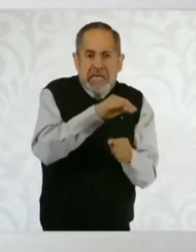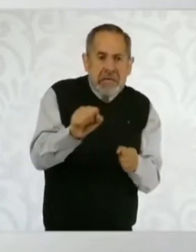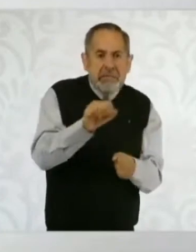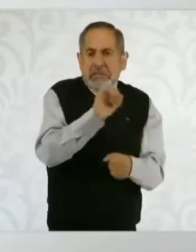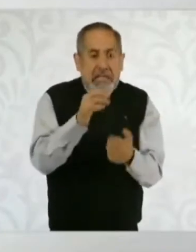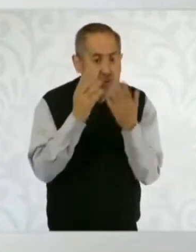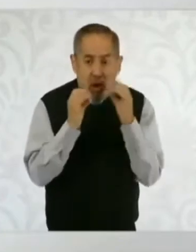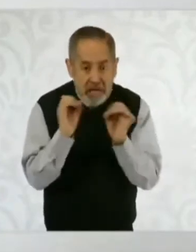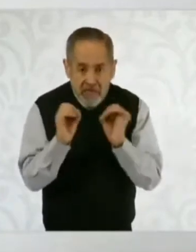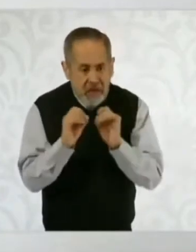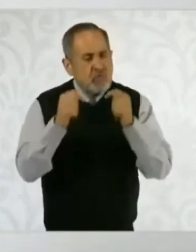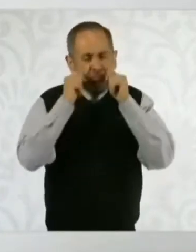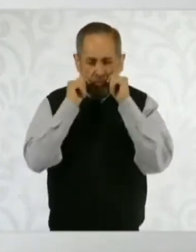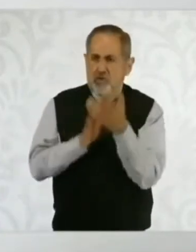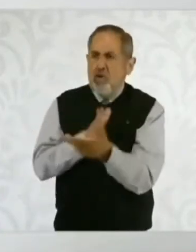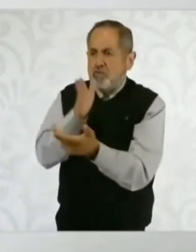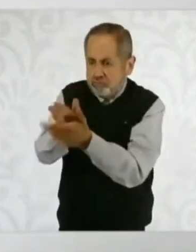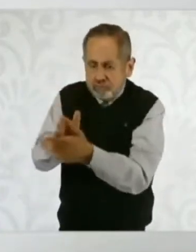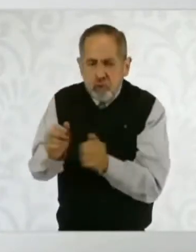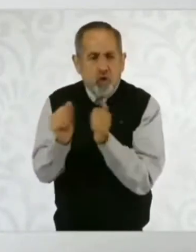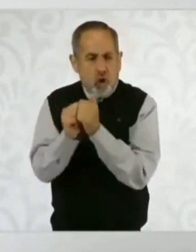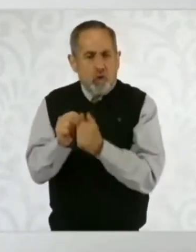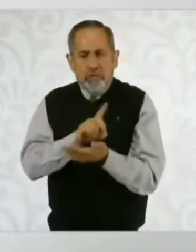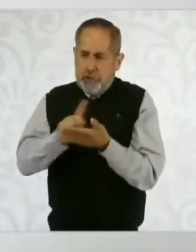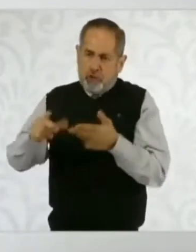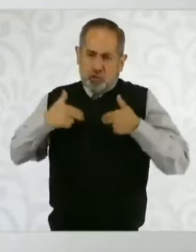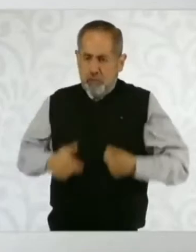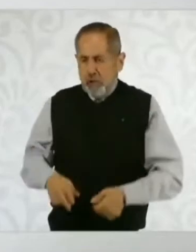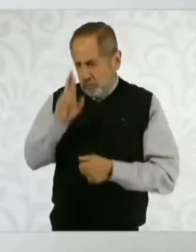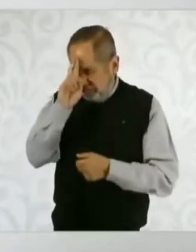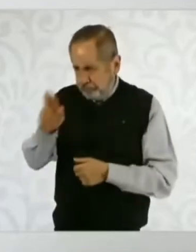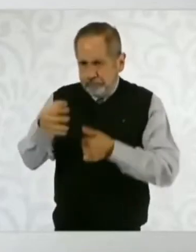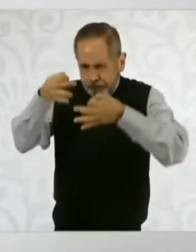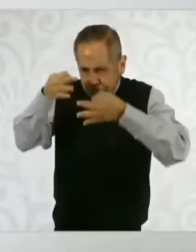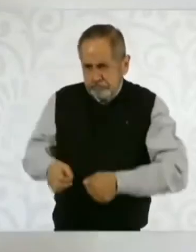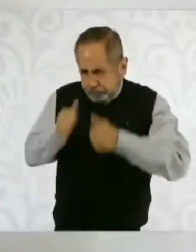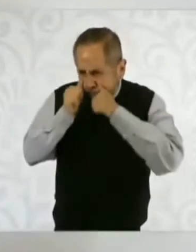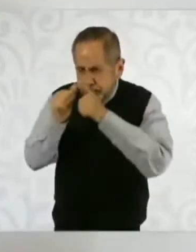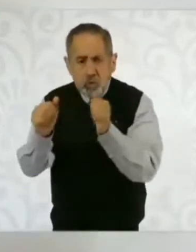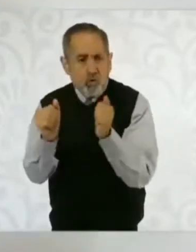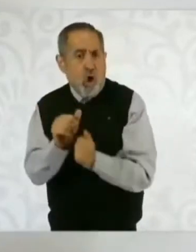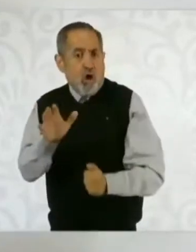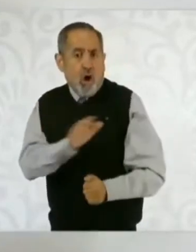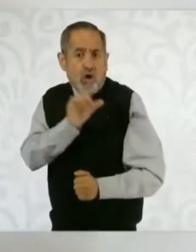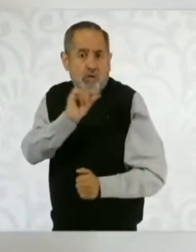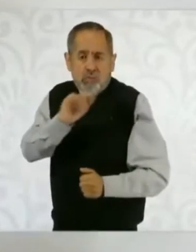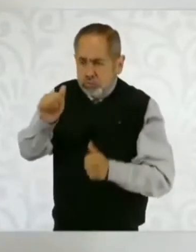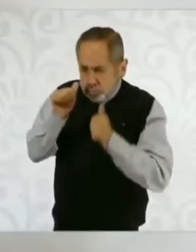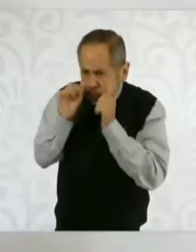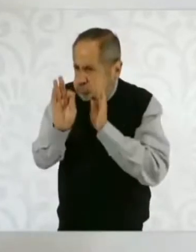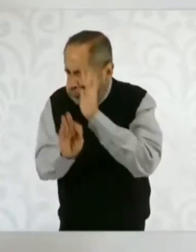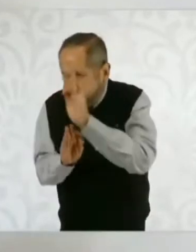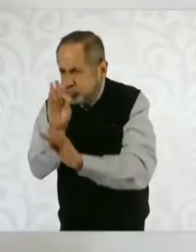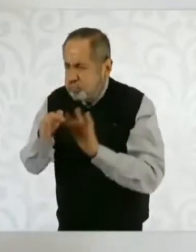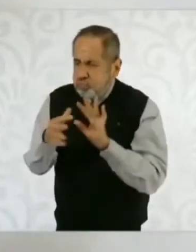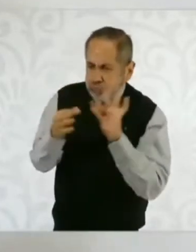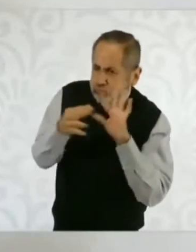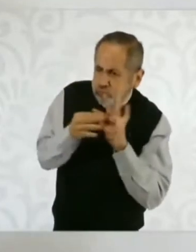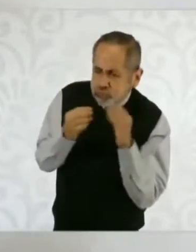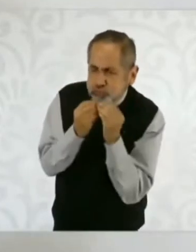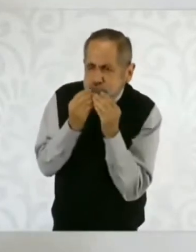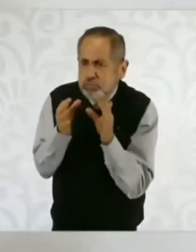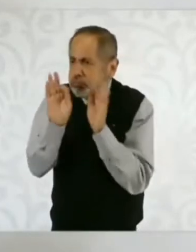derechos humanos, con un enfoque de alta justicia social y con altos estándares de calidad y de calidez en la